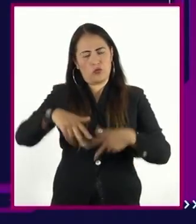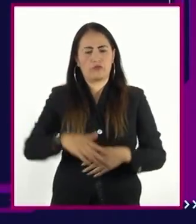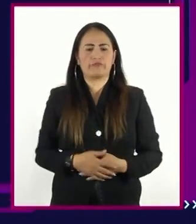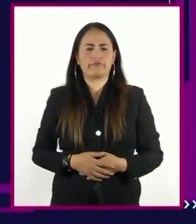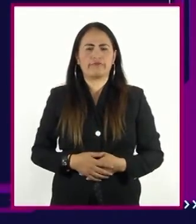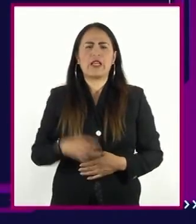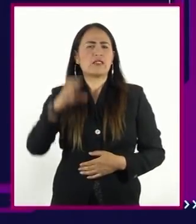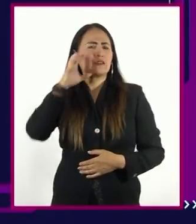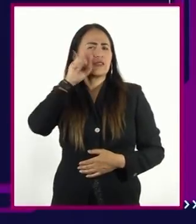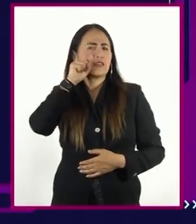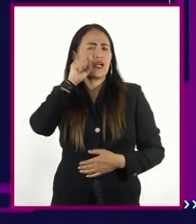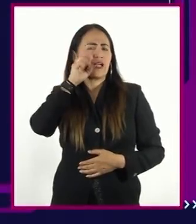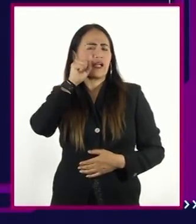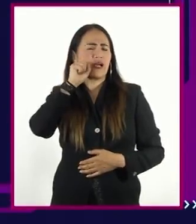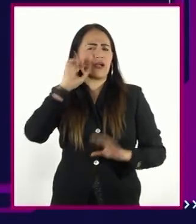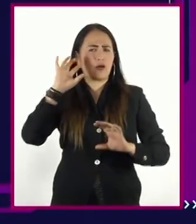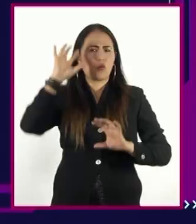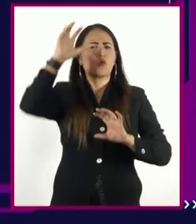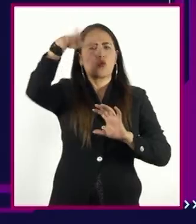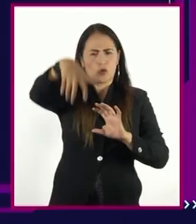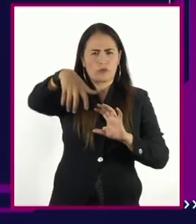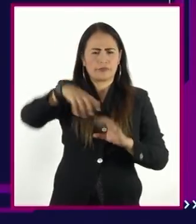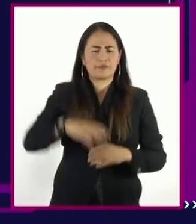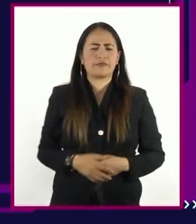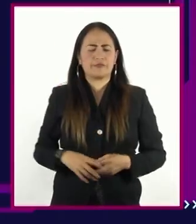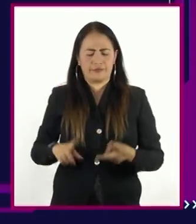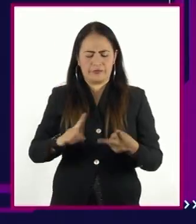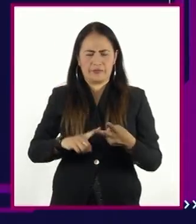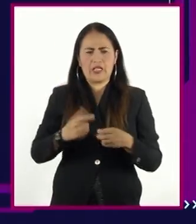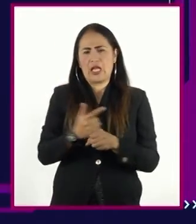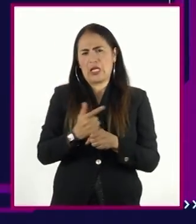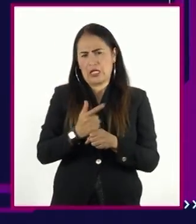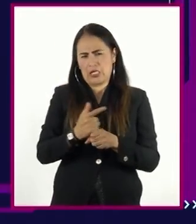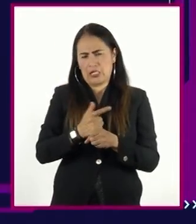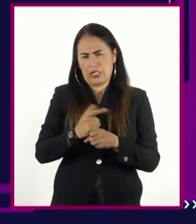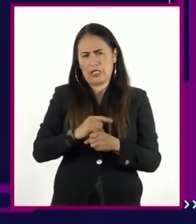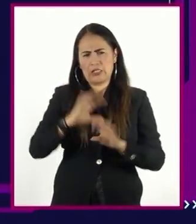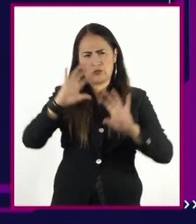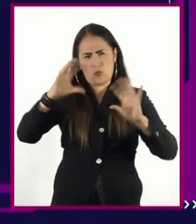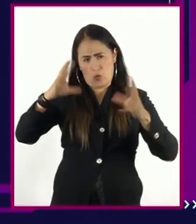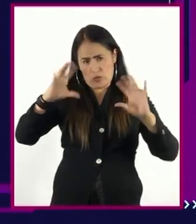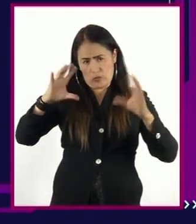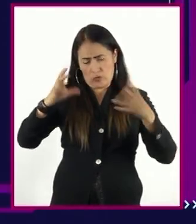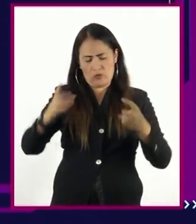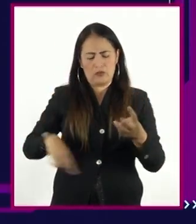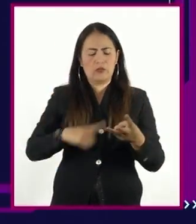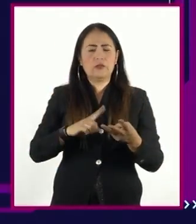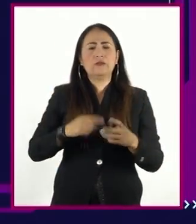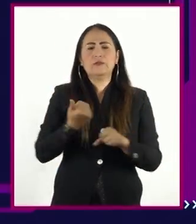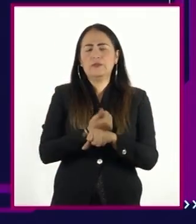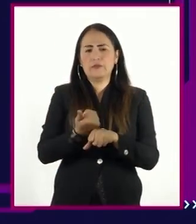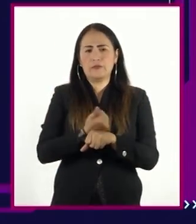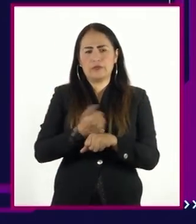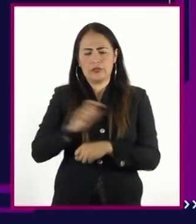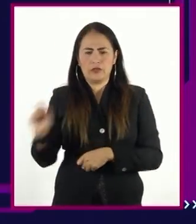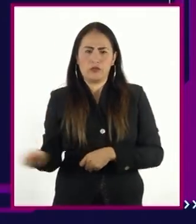de naranja al básquetbol, de gris voleibol, de amarillo tenis y de blanco